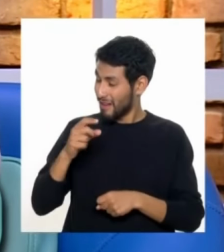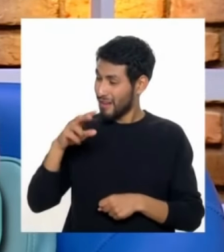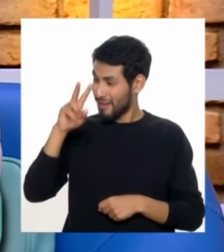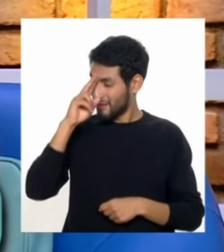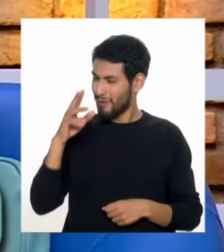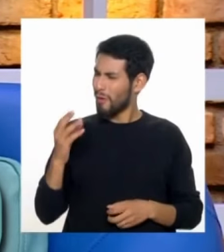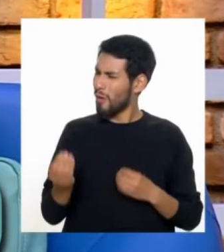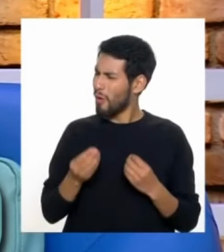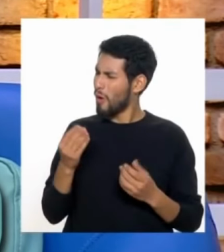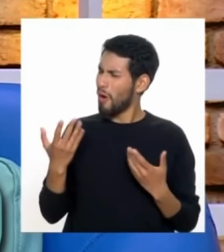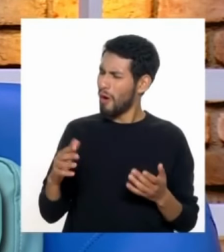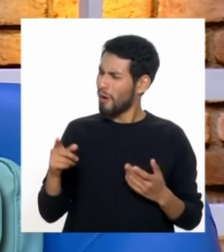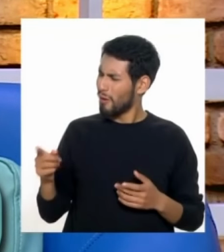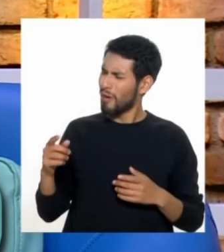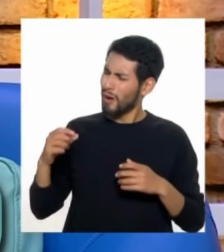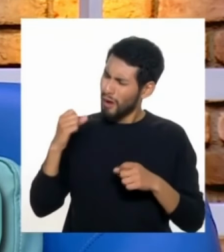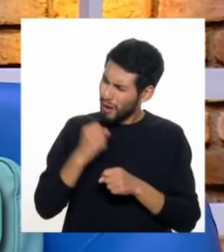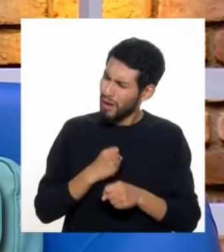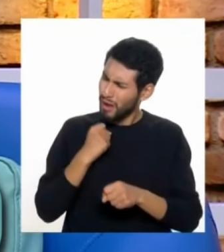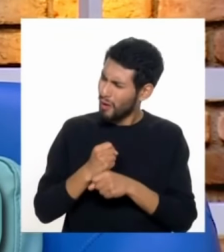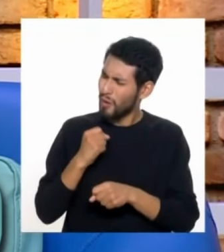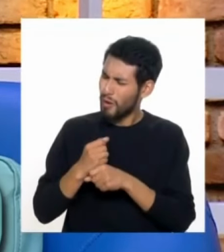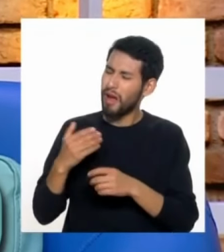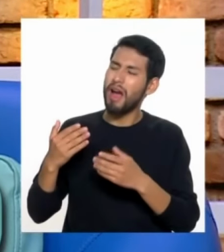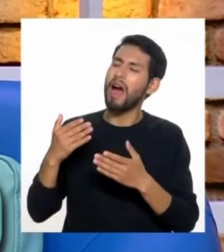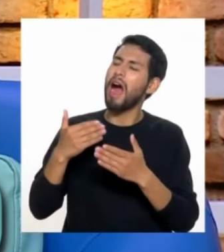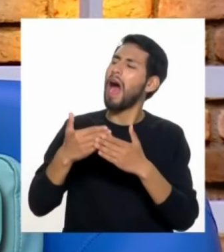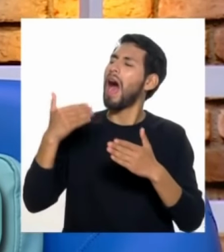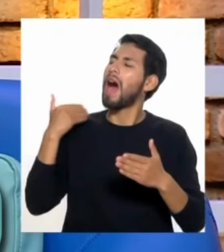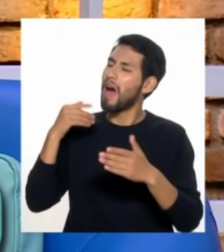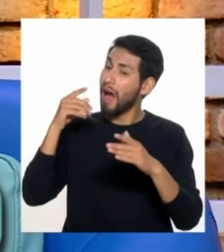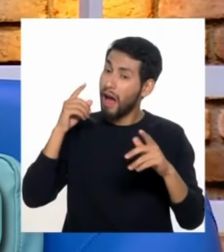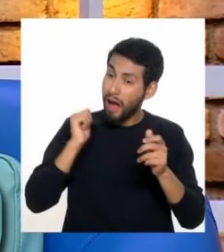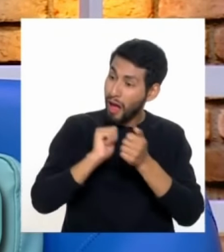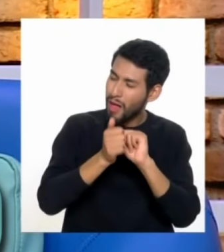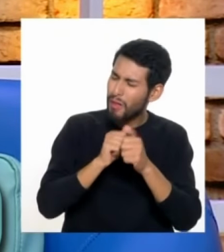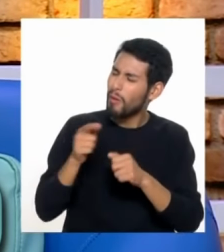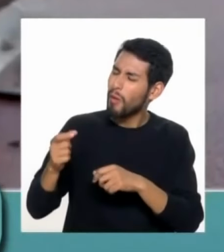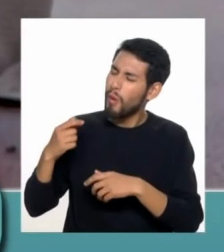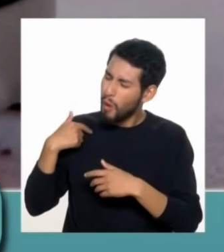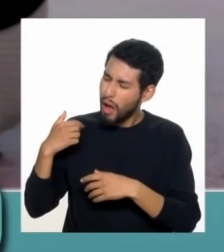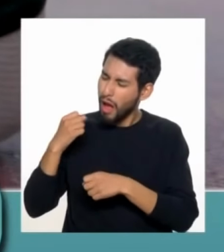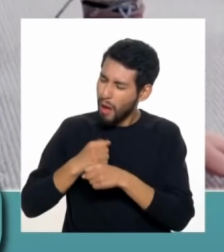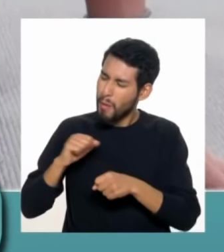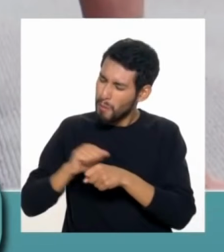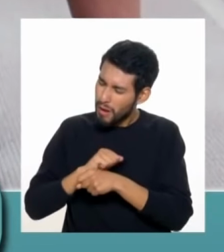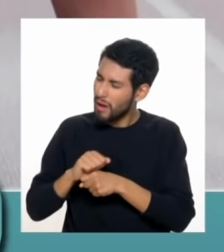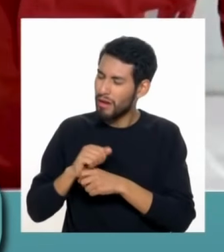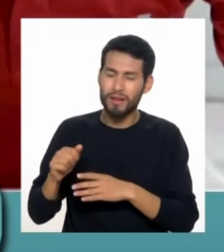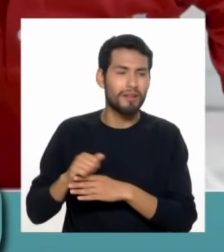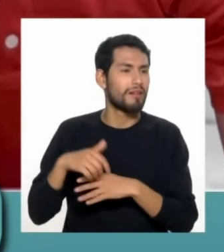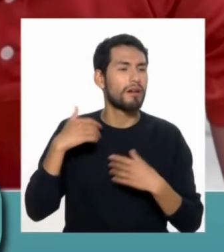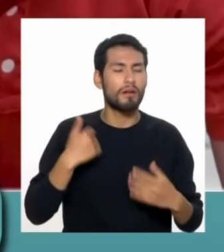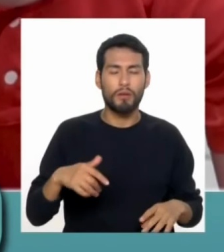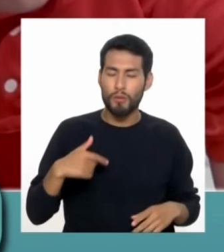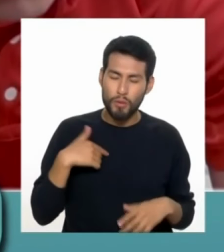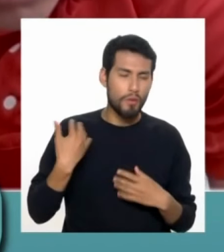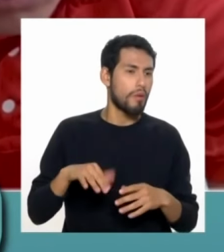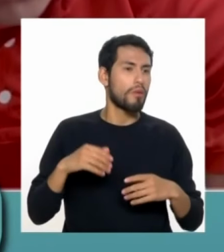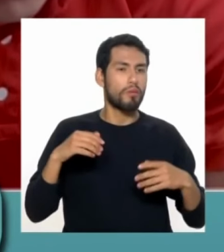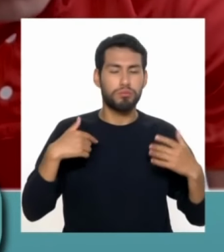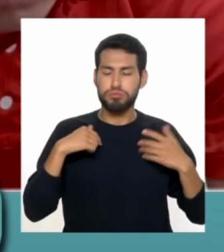¡Wow! ¿Cómo ha sido la preparación en todo este tiempo antes de la competencia? Bueno, la preparación ha sido muy ardua, muy intensa, con mis